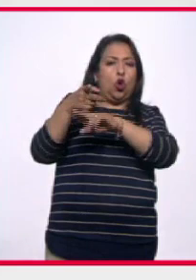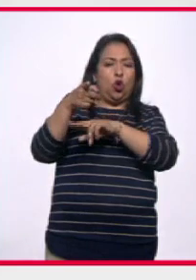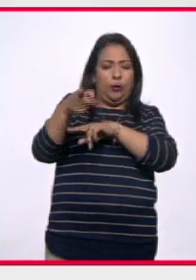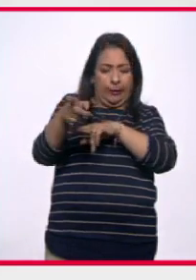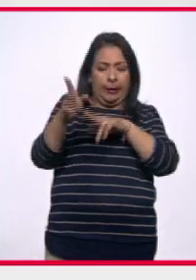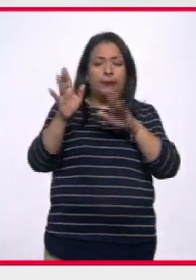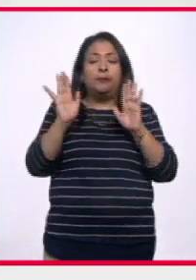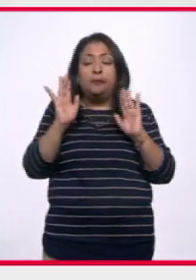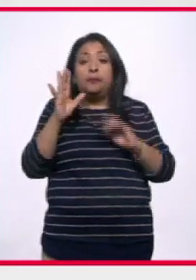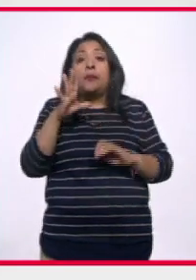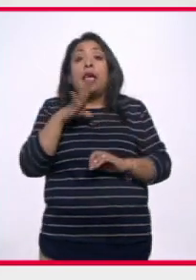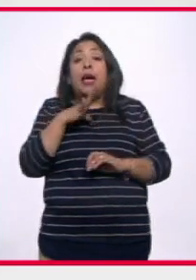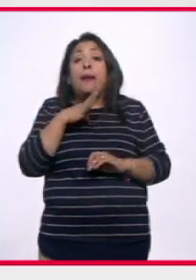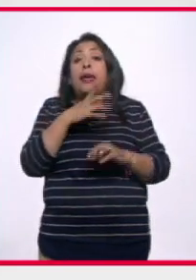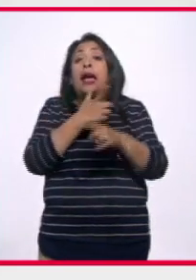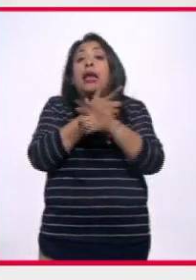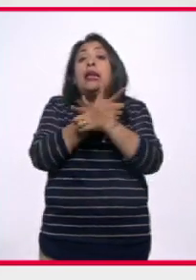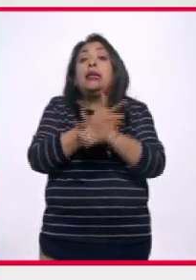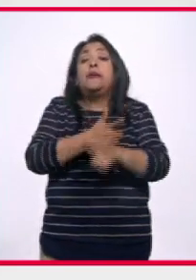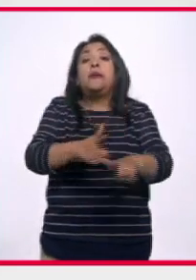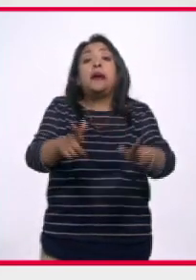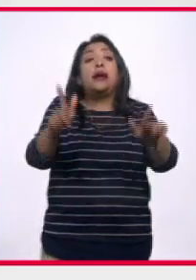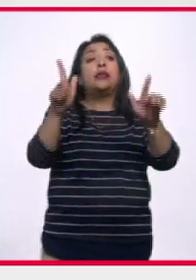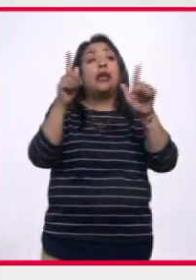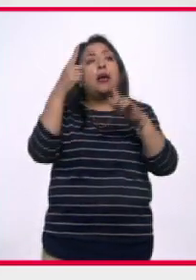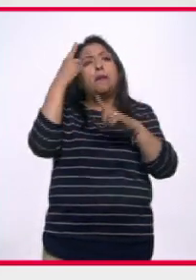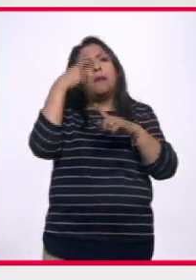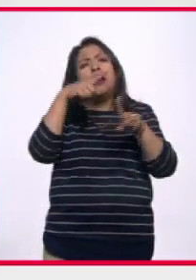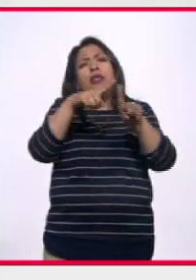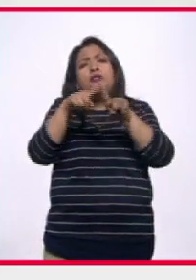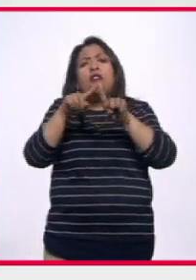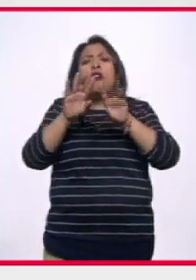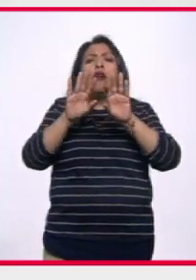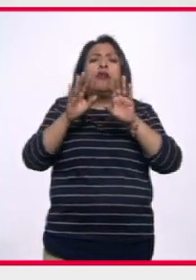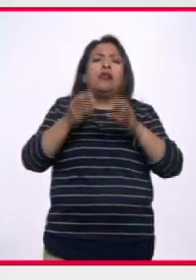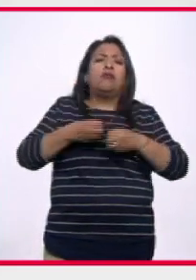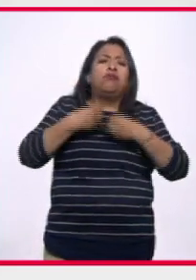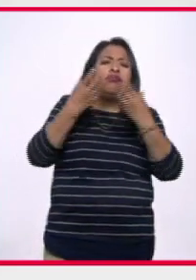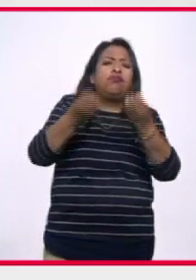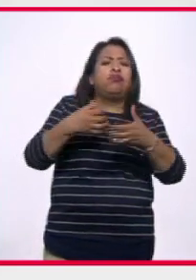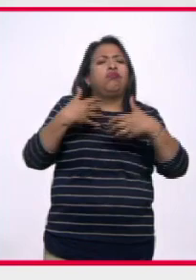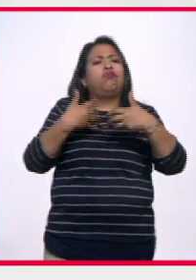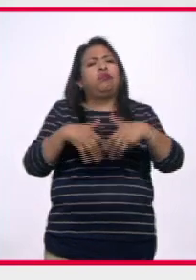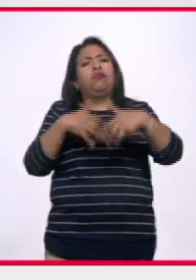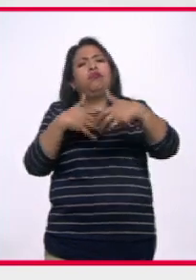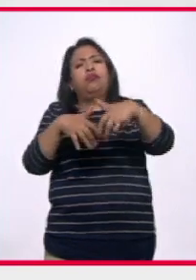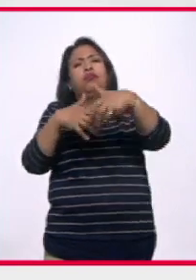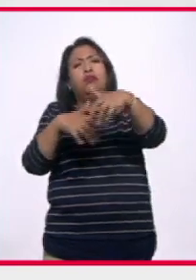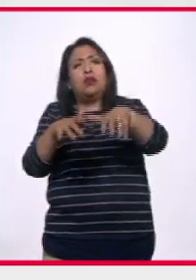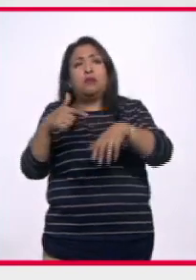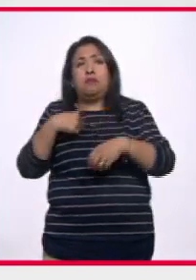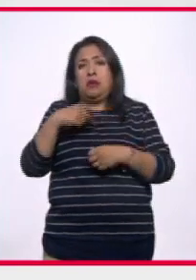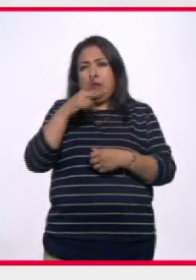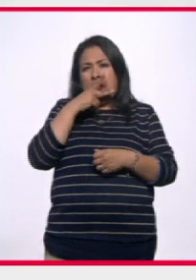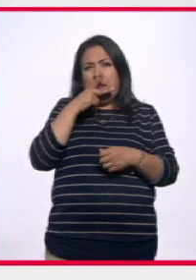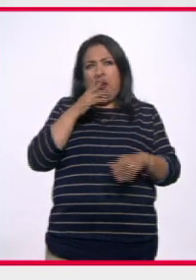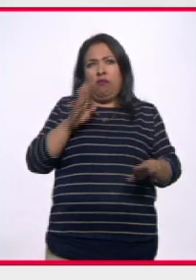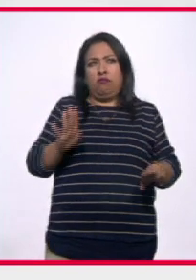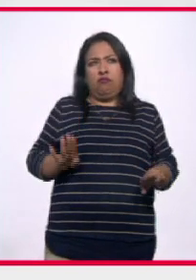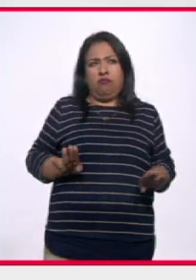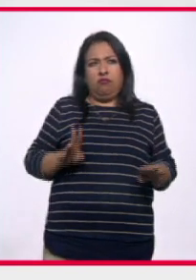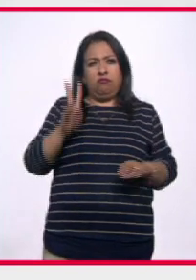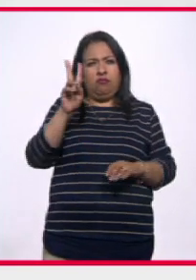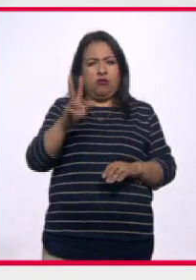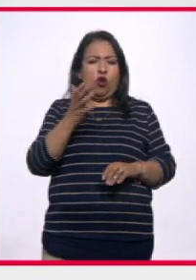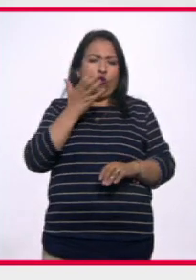entonces había libertad de hacer una serie de manifestaciones y una manifestación y como el papá tenía un tipo muy